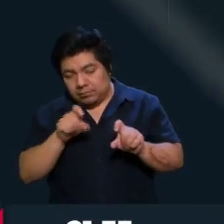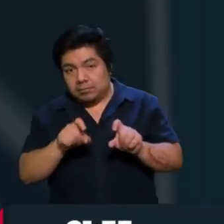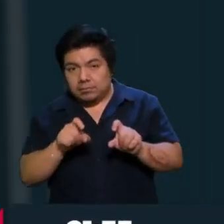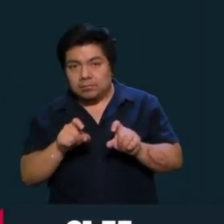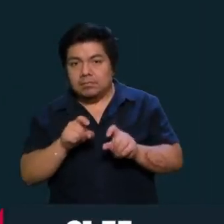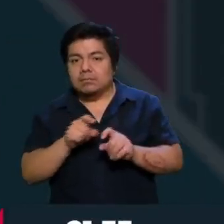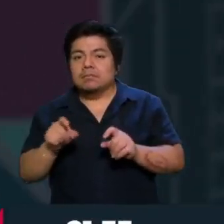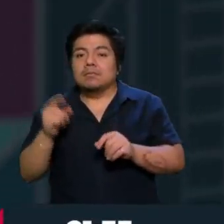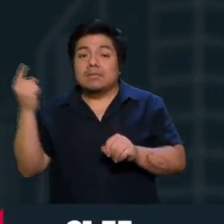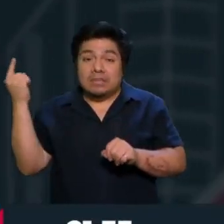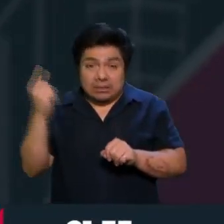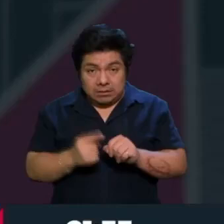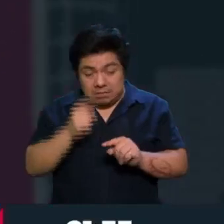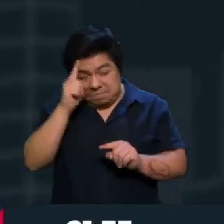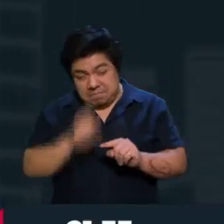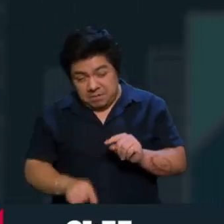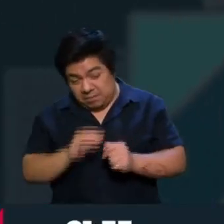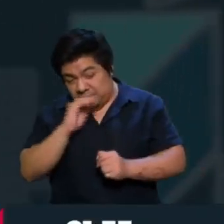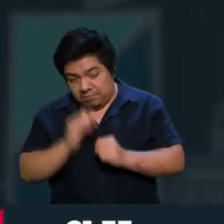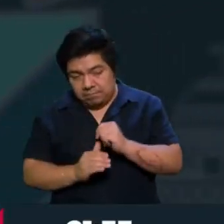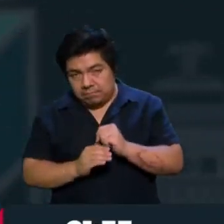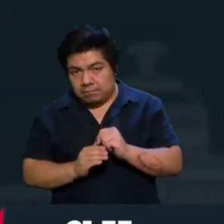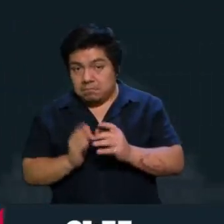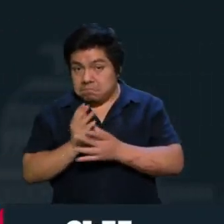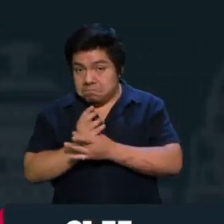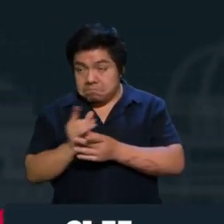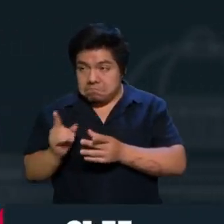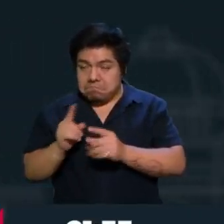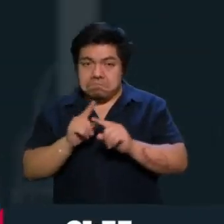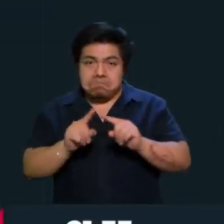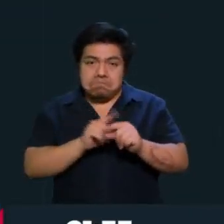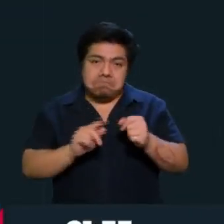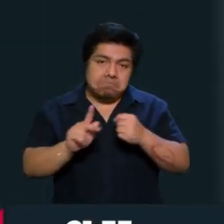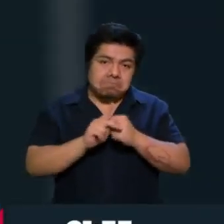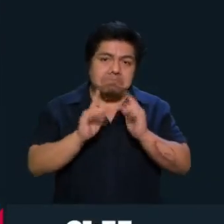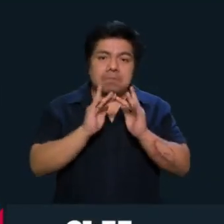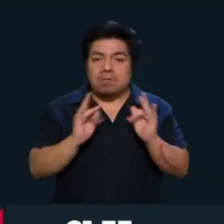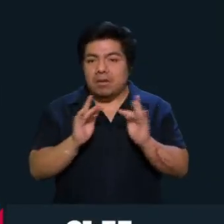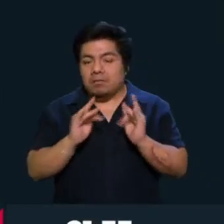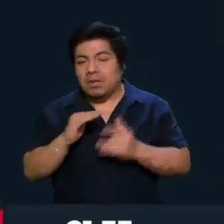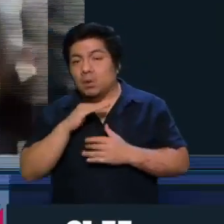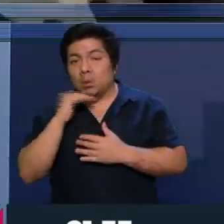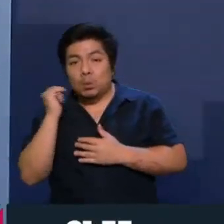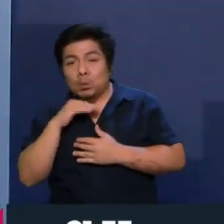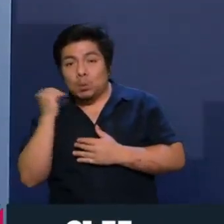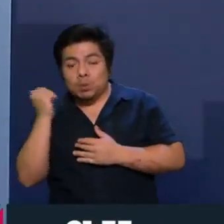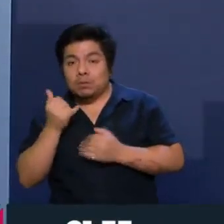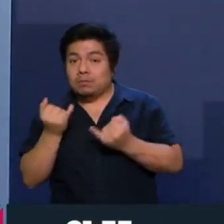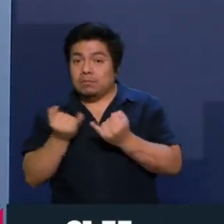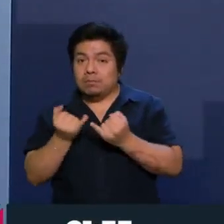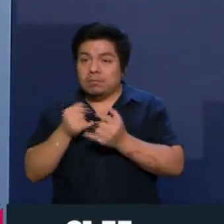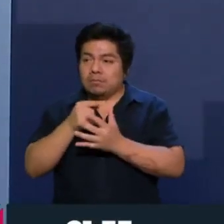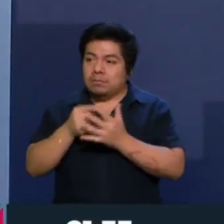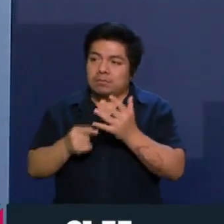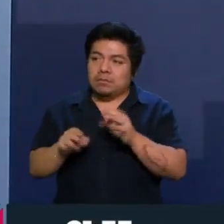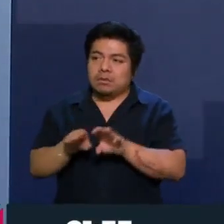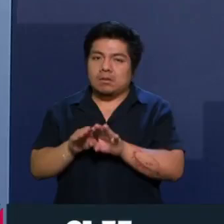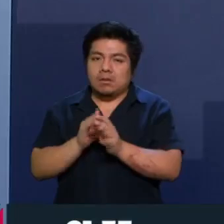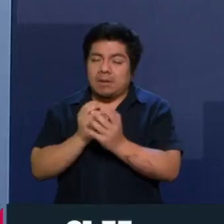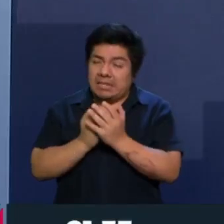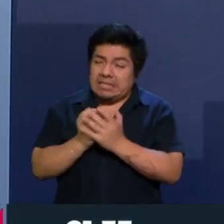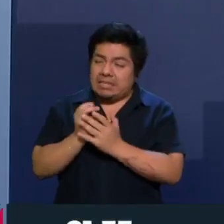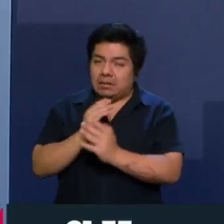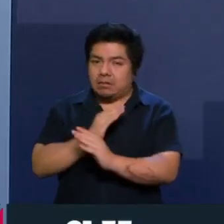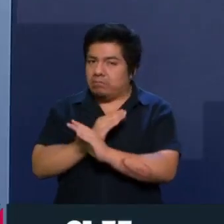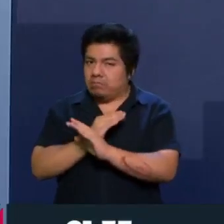del régimen dictatorial. De igual forma, lo hicieron naciones como Francia y Alemania, pero también rechazaron cualquier tipo de extremismo. Por